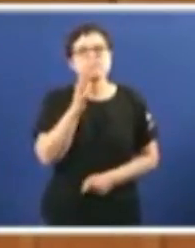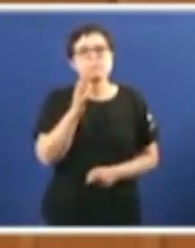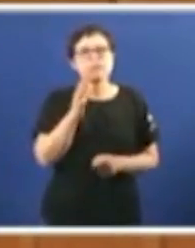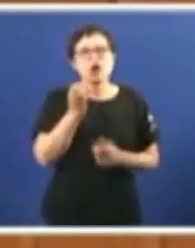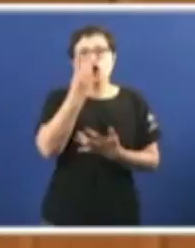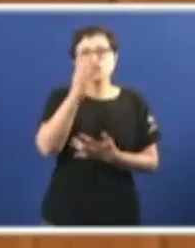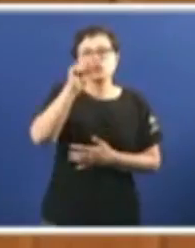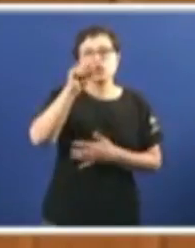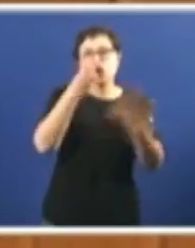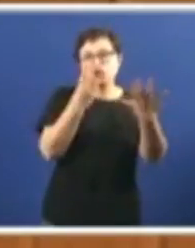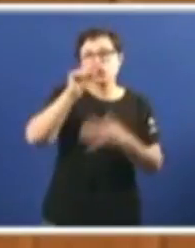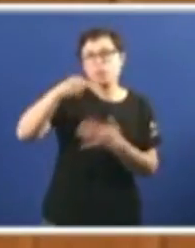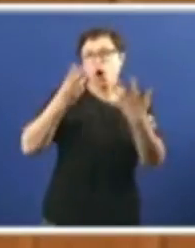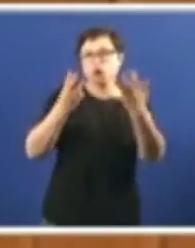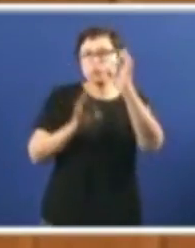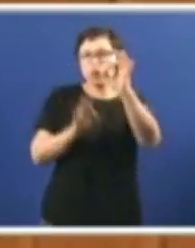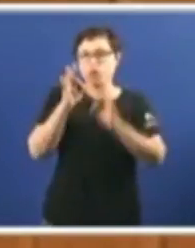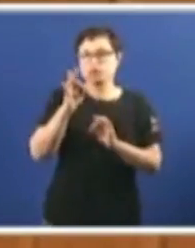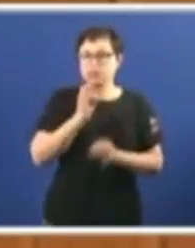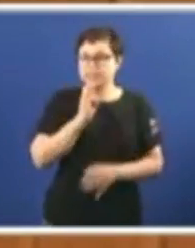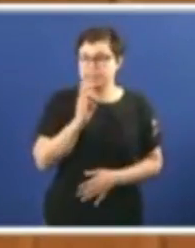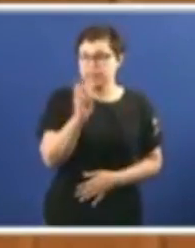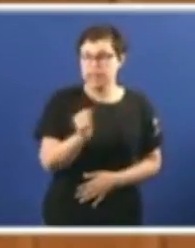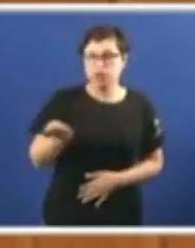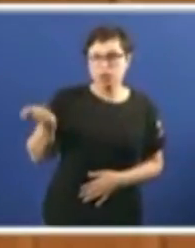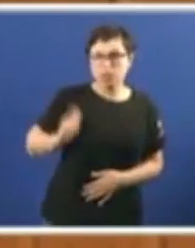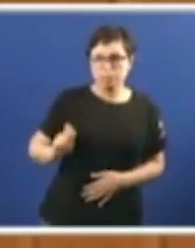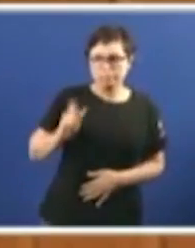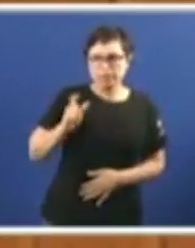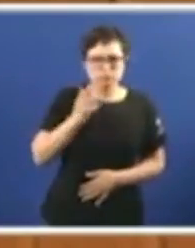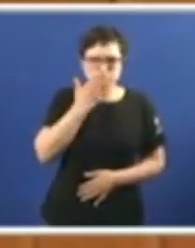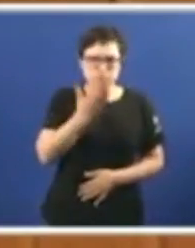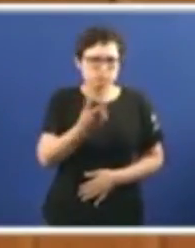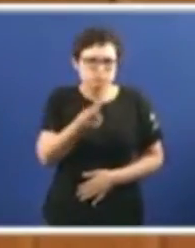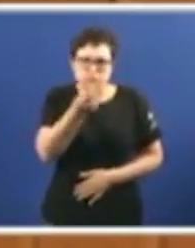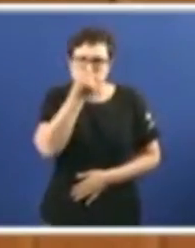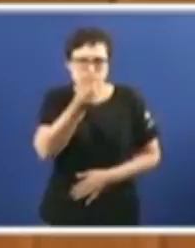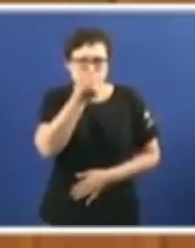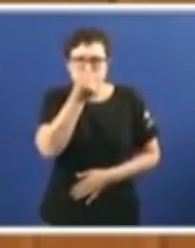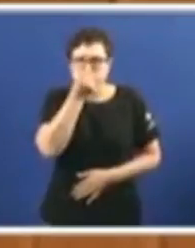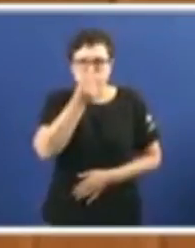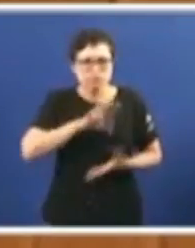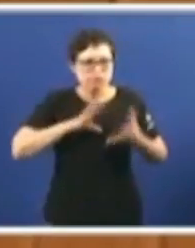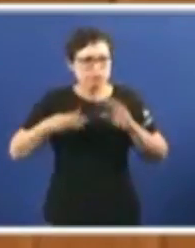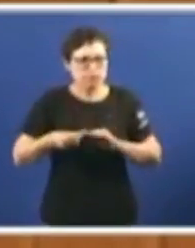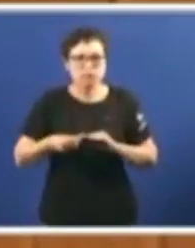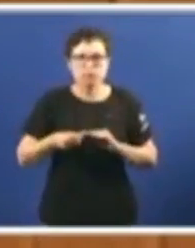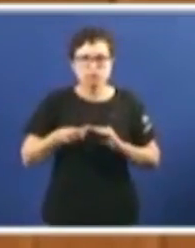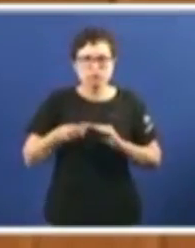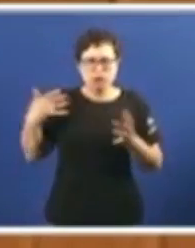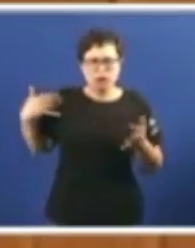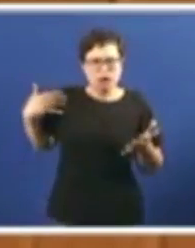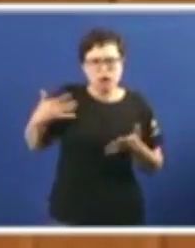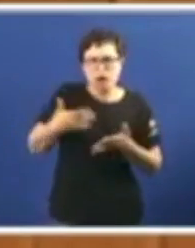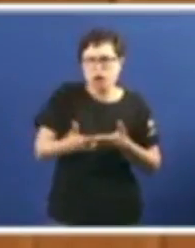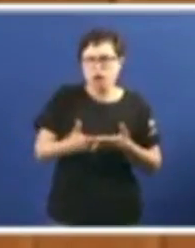de 8,8% de subida en 3 anos é totalmente insuficiente, non compensa o salario reducido e roubado aos